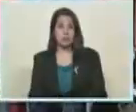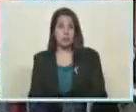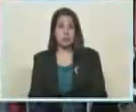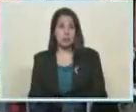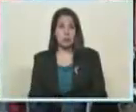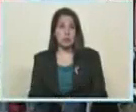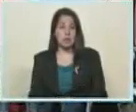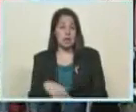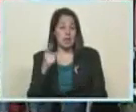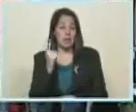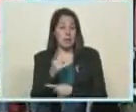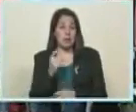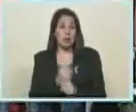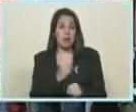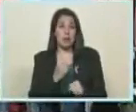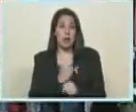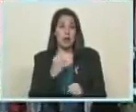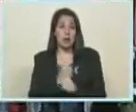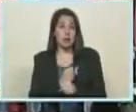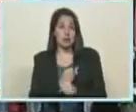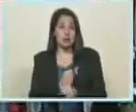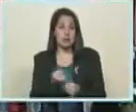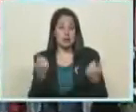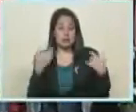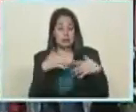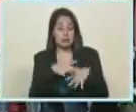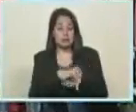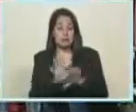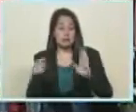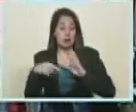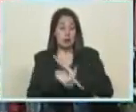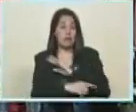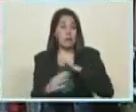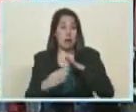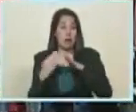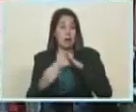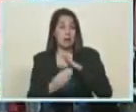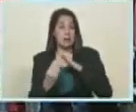Tenemos que gestar la profunda unión de base